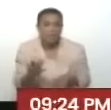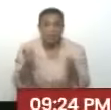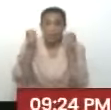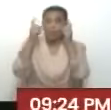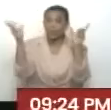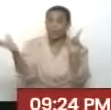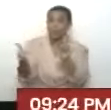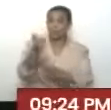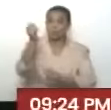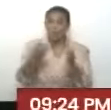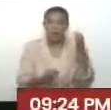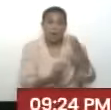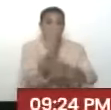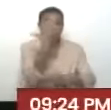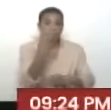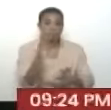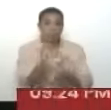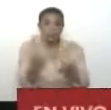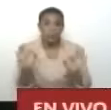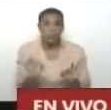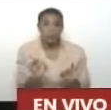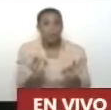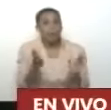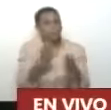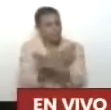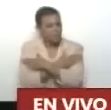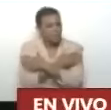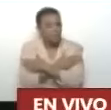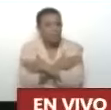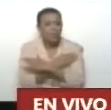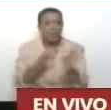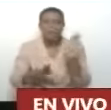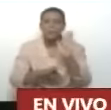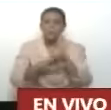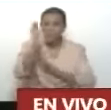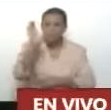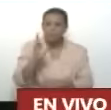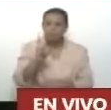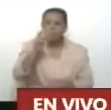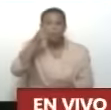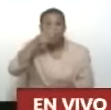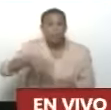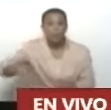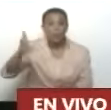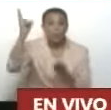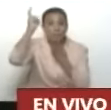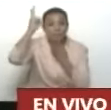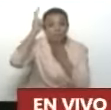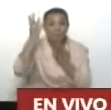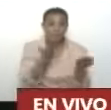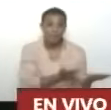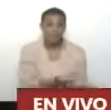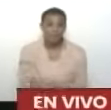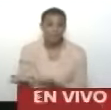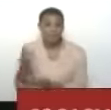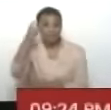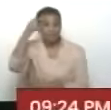el mundo, construyendo el mundo. Así que felicito a la juventud, pero también están los pueblos indígenas aquí.